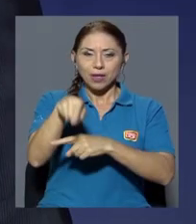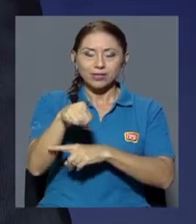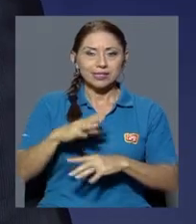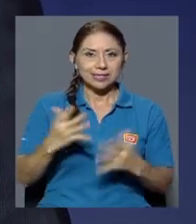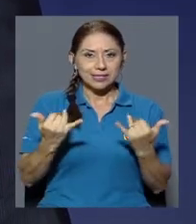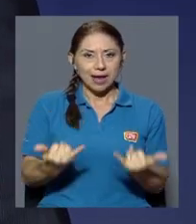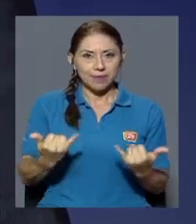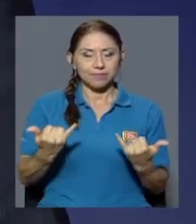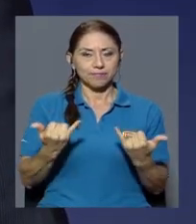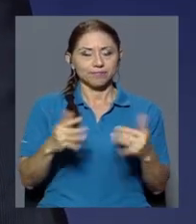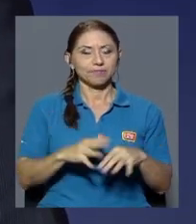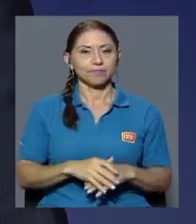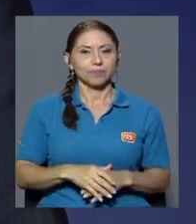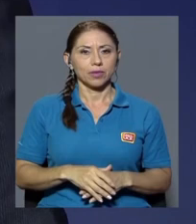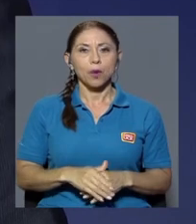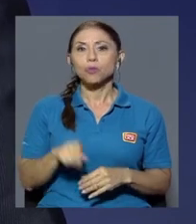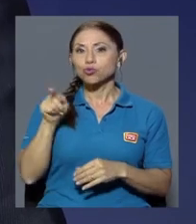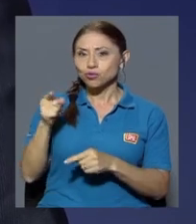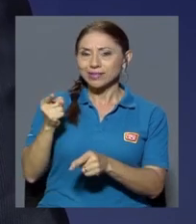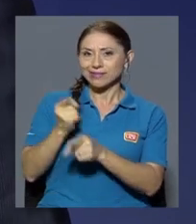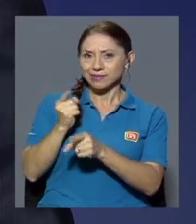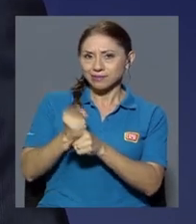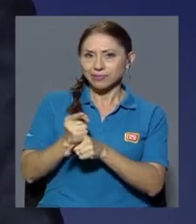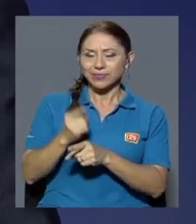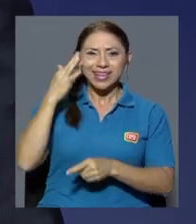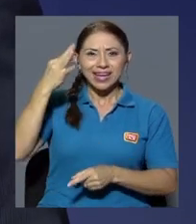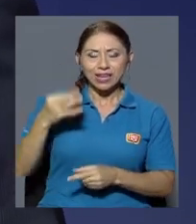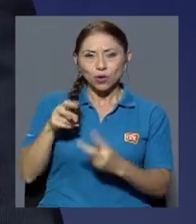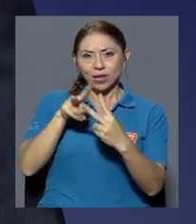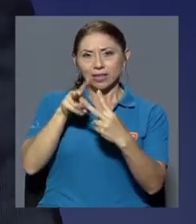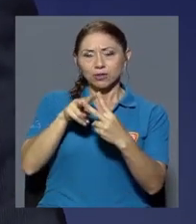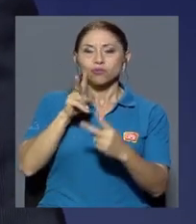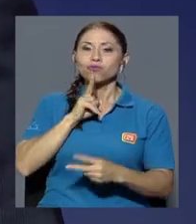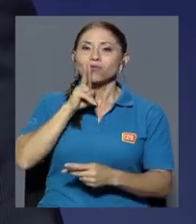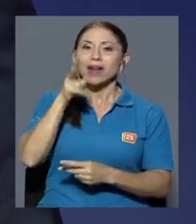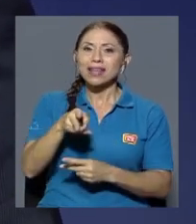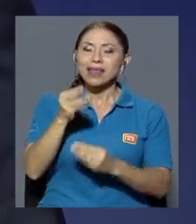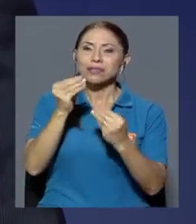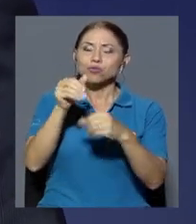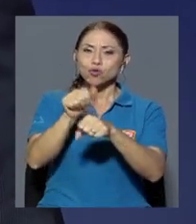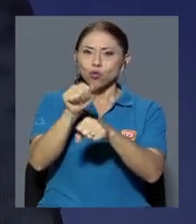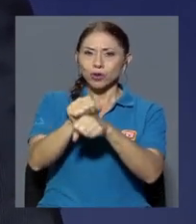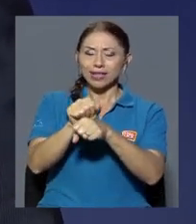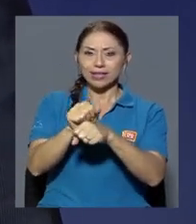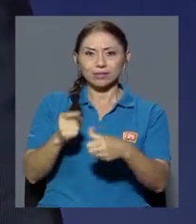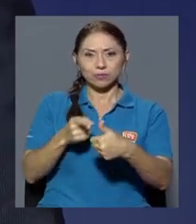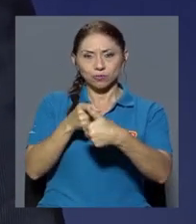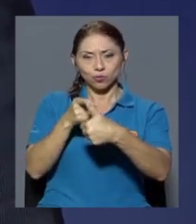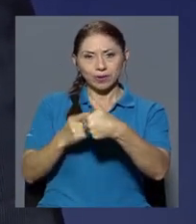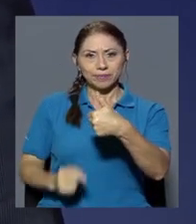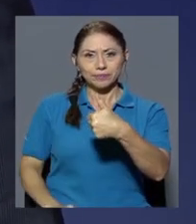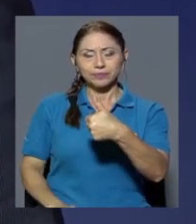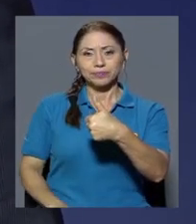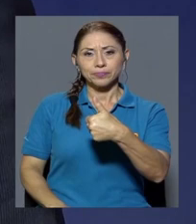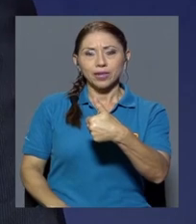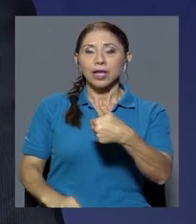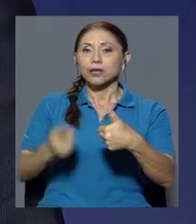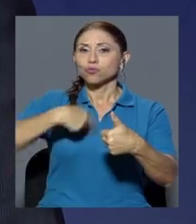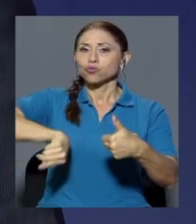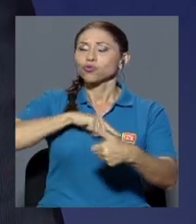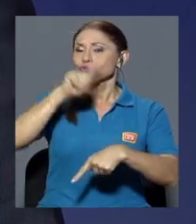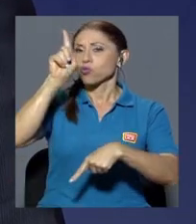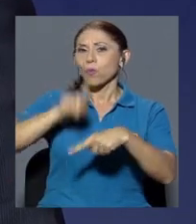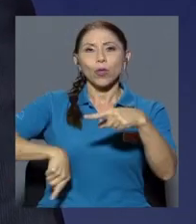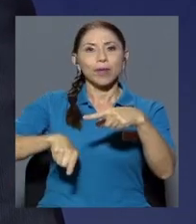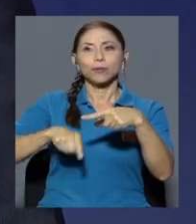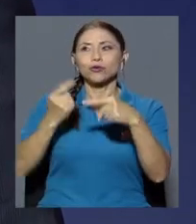bueno en realidad tiene usted toda la razón y creo que hay dos realidades muy muy concretas una que no podemos